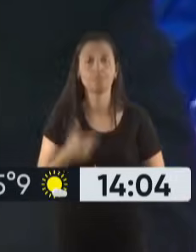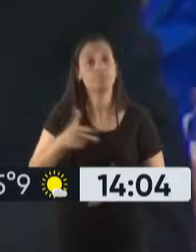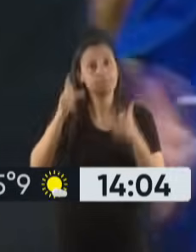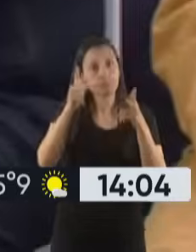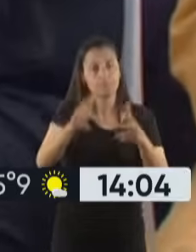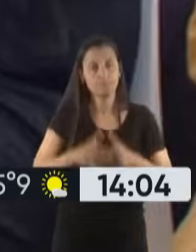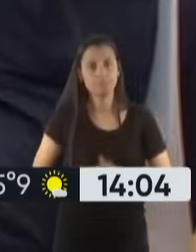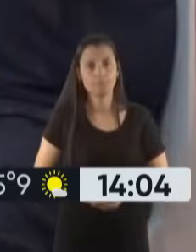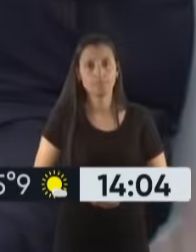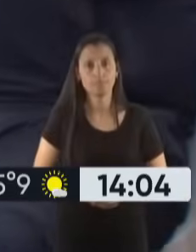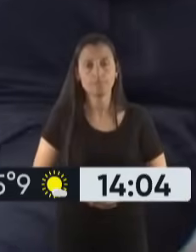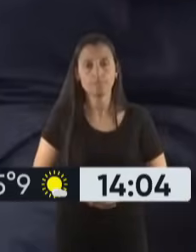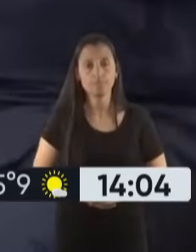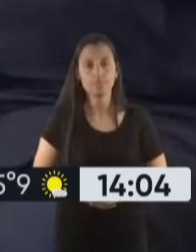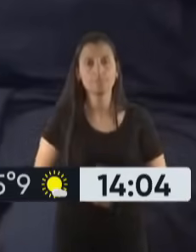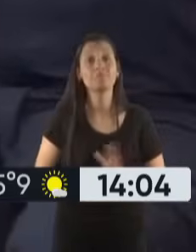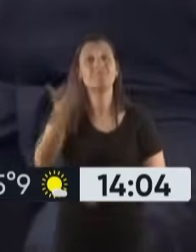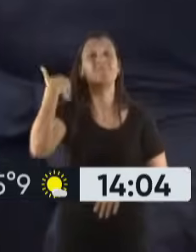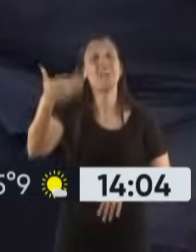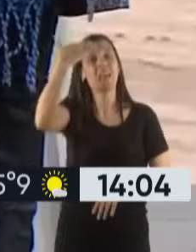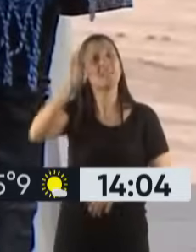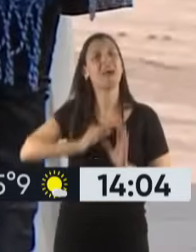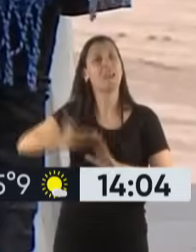Yo les decía que hace